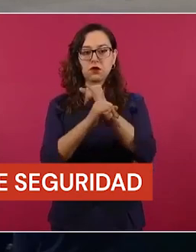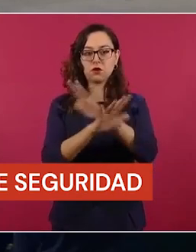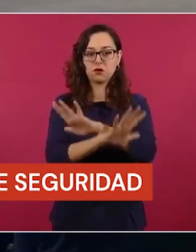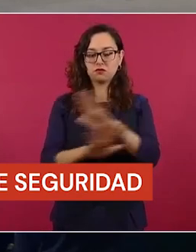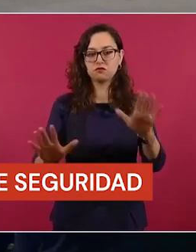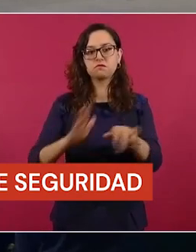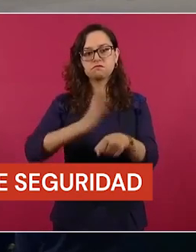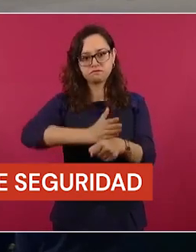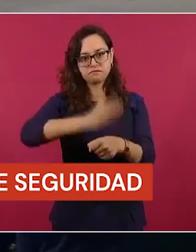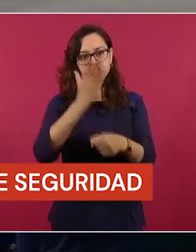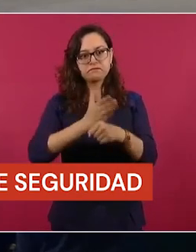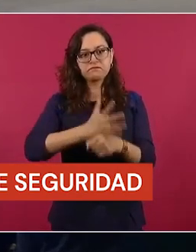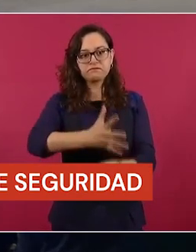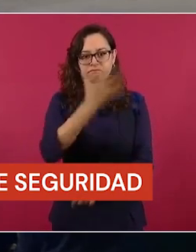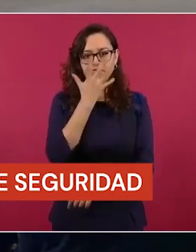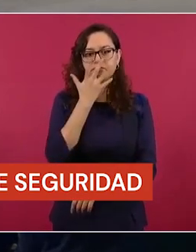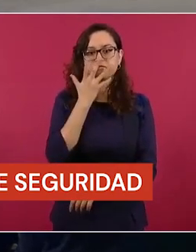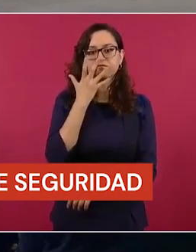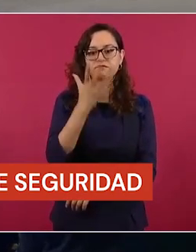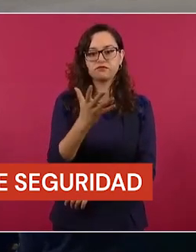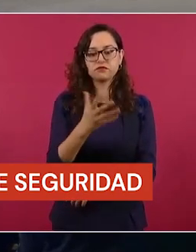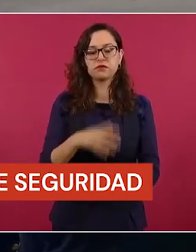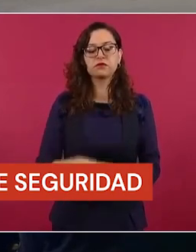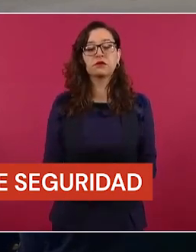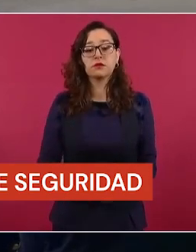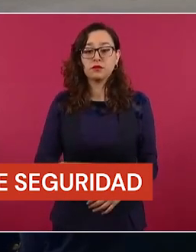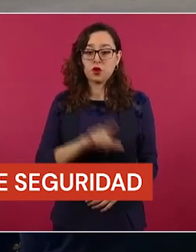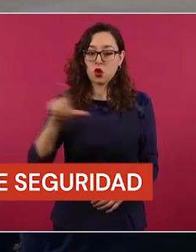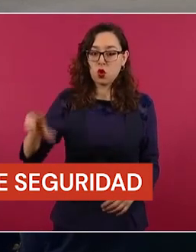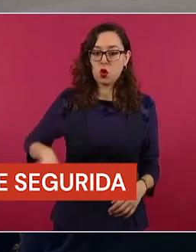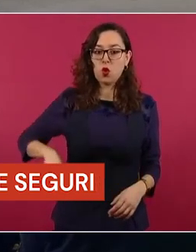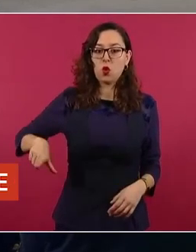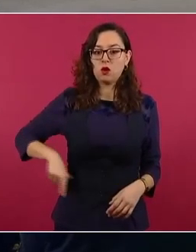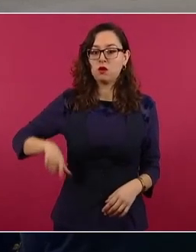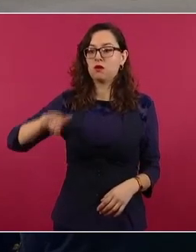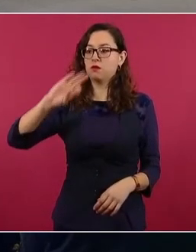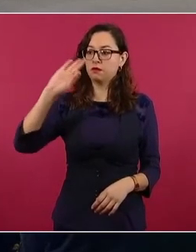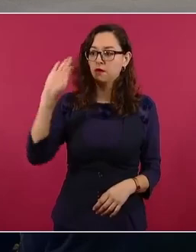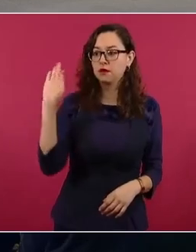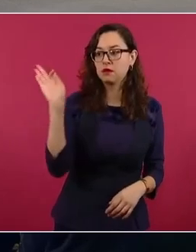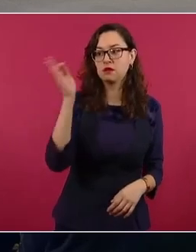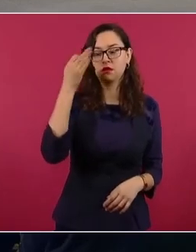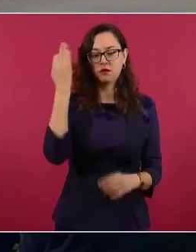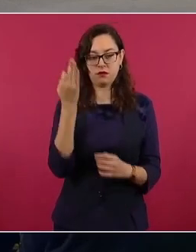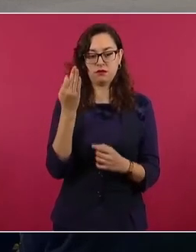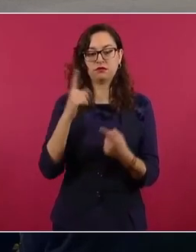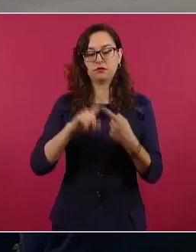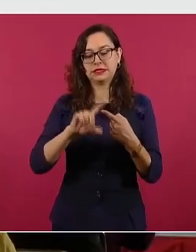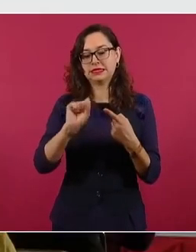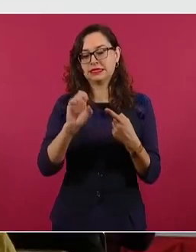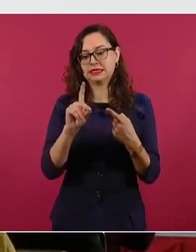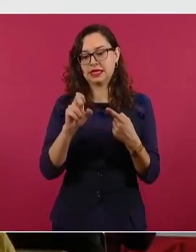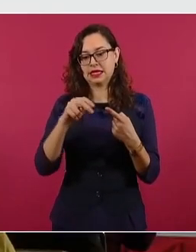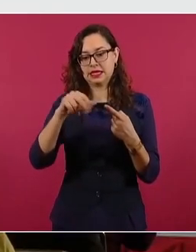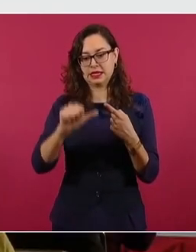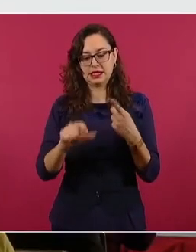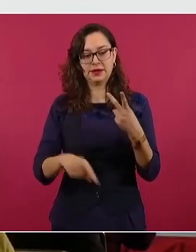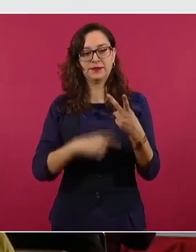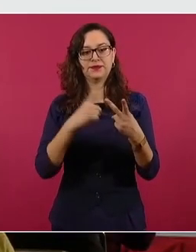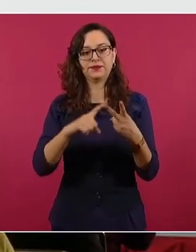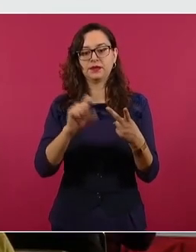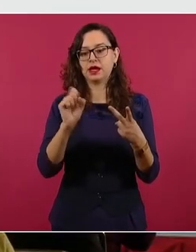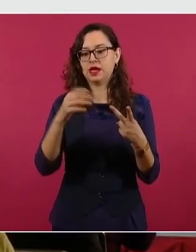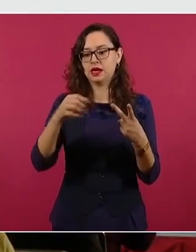que son acciones coordinadas por el Gobierno de México a través de la Secretaría de la Defensa Nacional, la